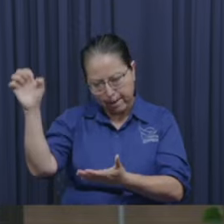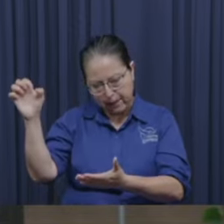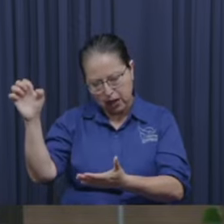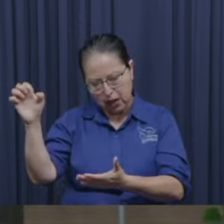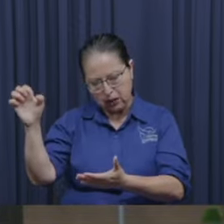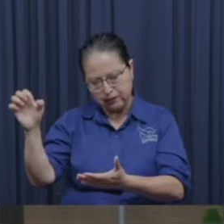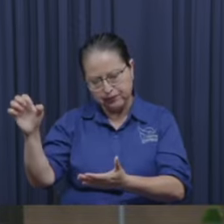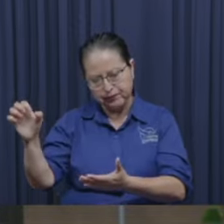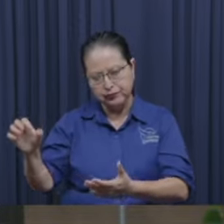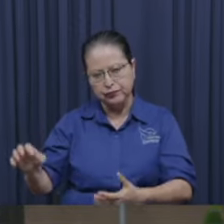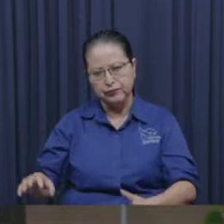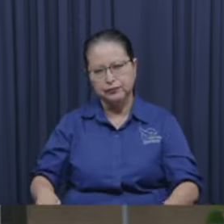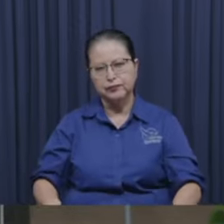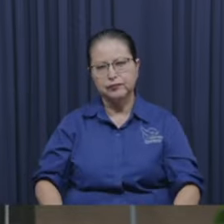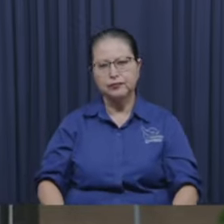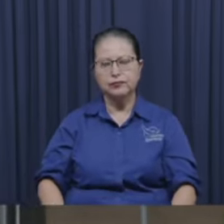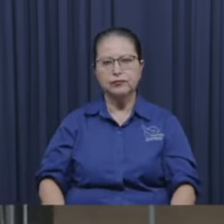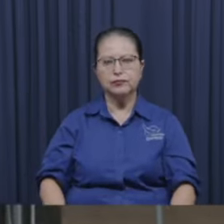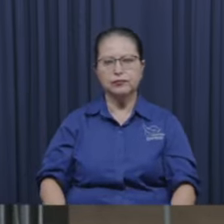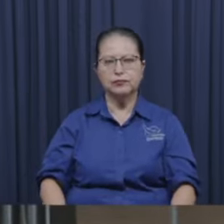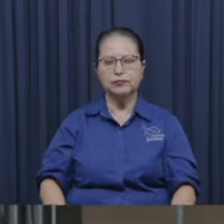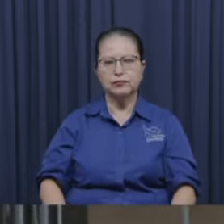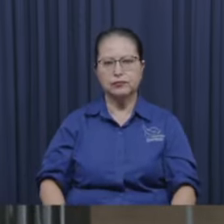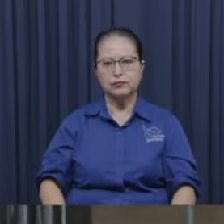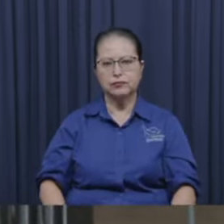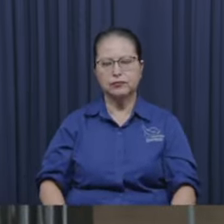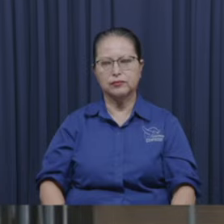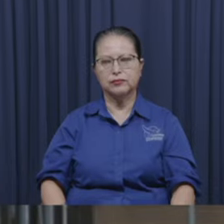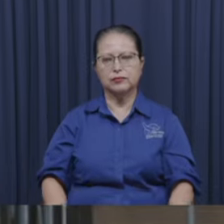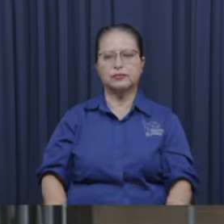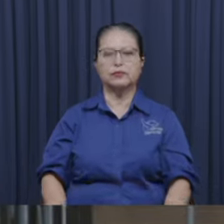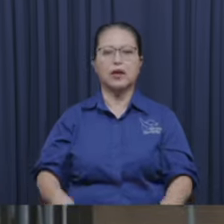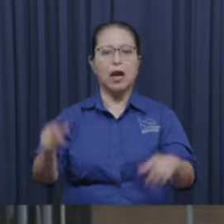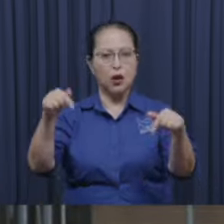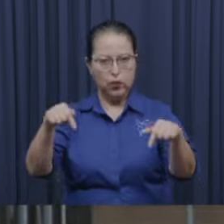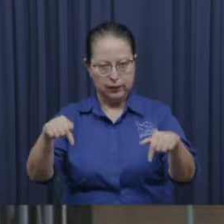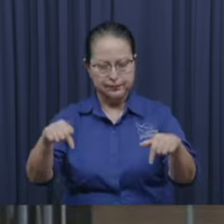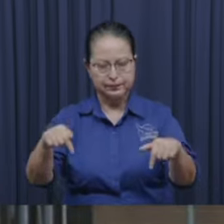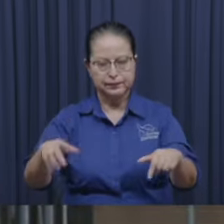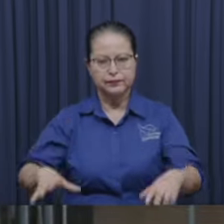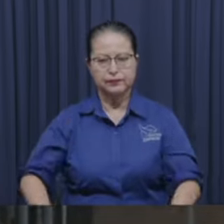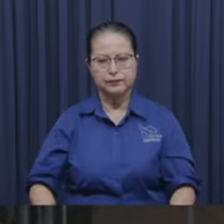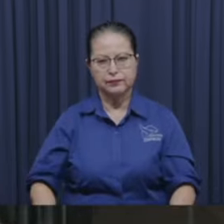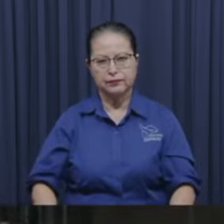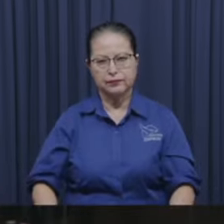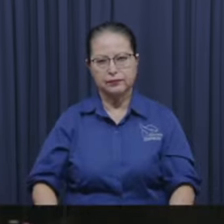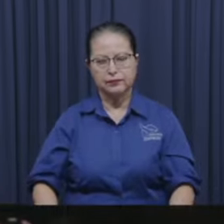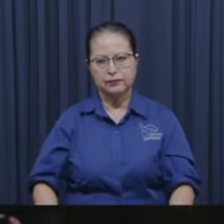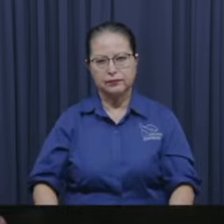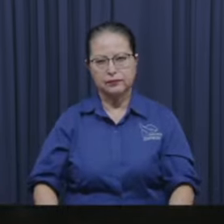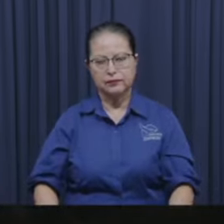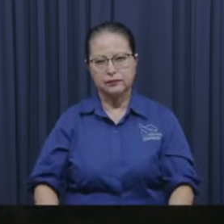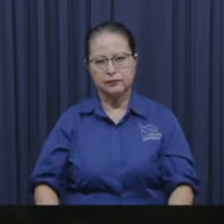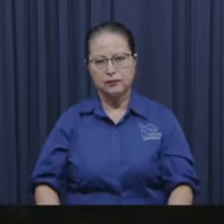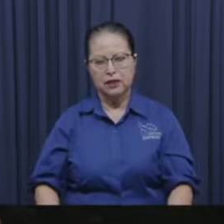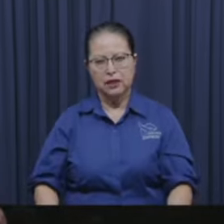una a una moneda muy poderosa y ahora acaba haber una